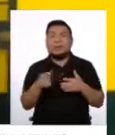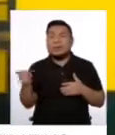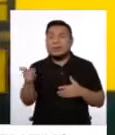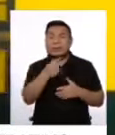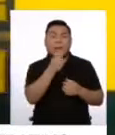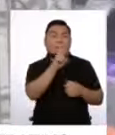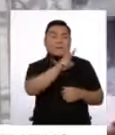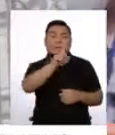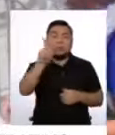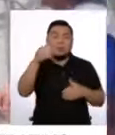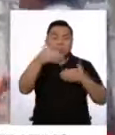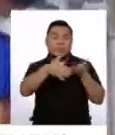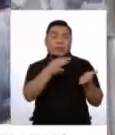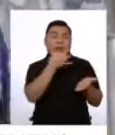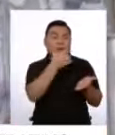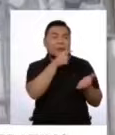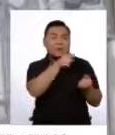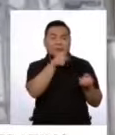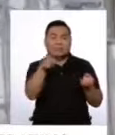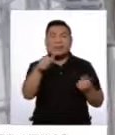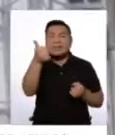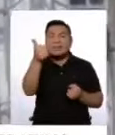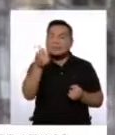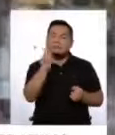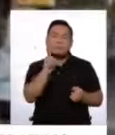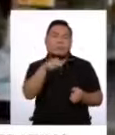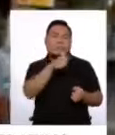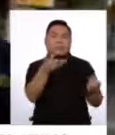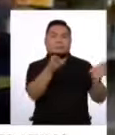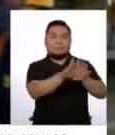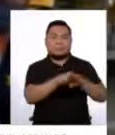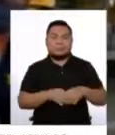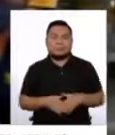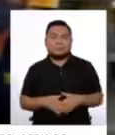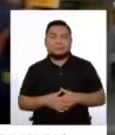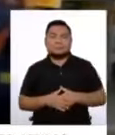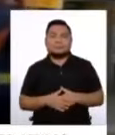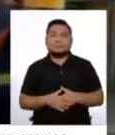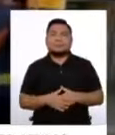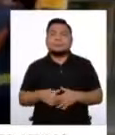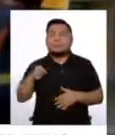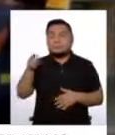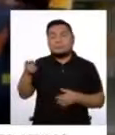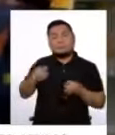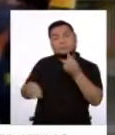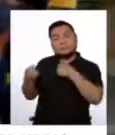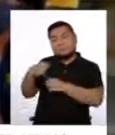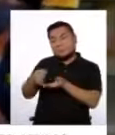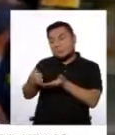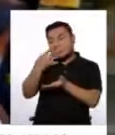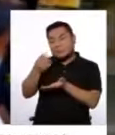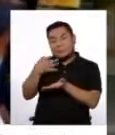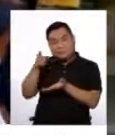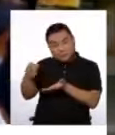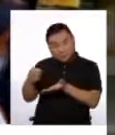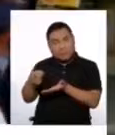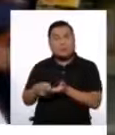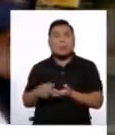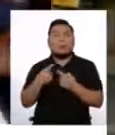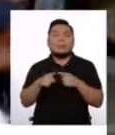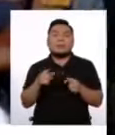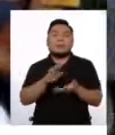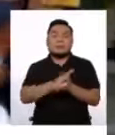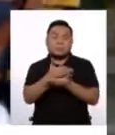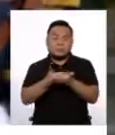de 21 farmacias y boticas, de las cuales 10 fueron clausuradas. Están vendiendo antibióticos sin la